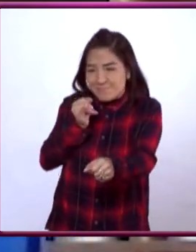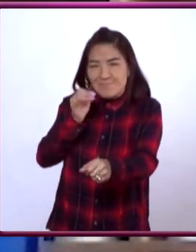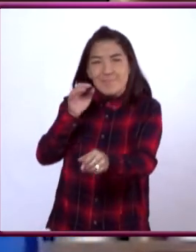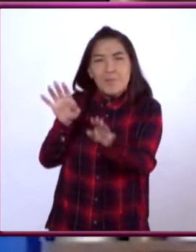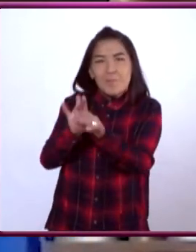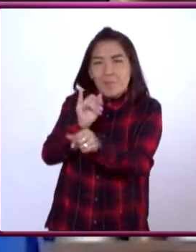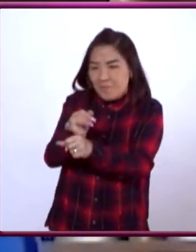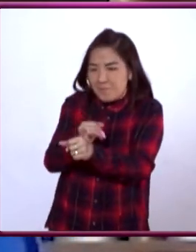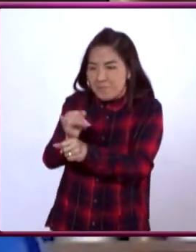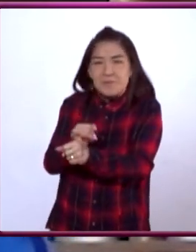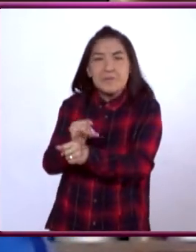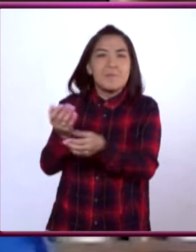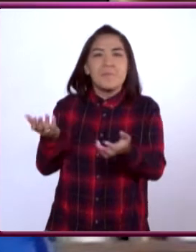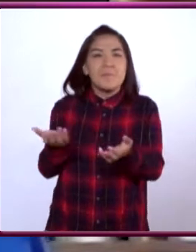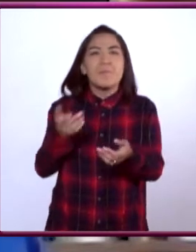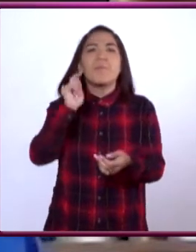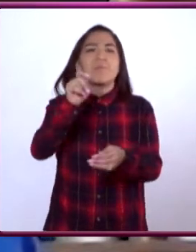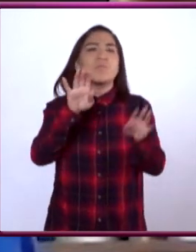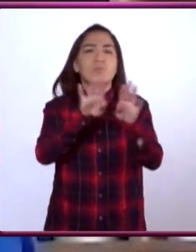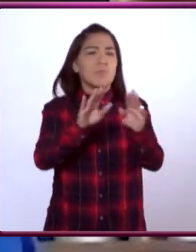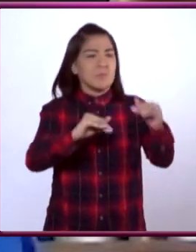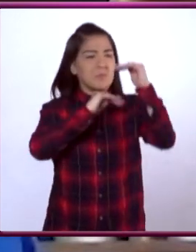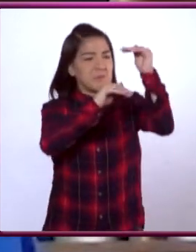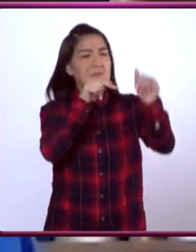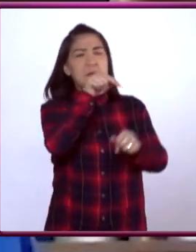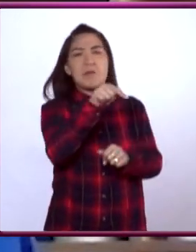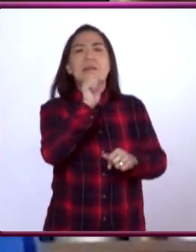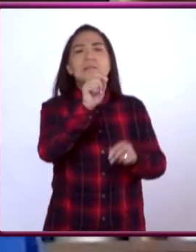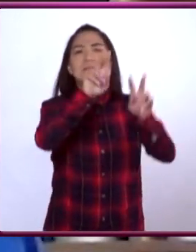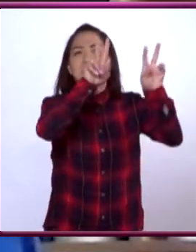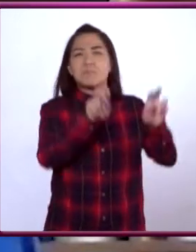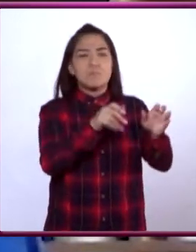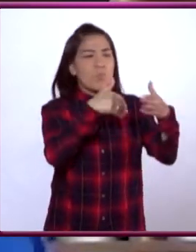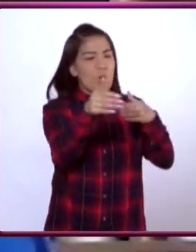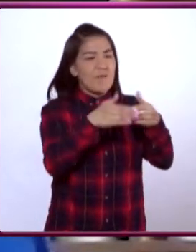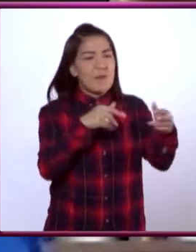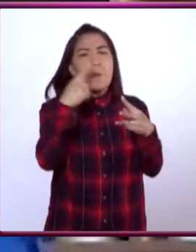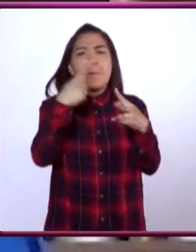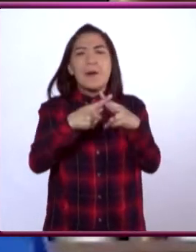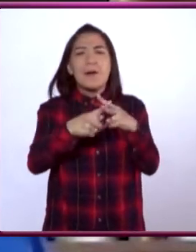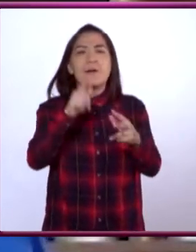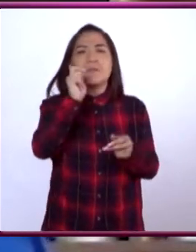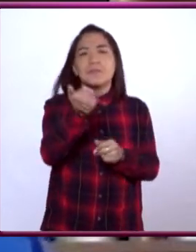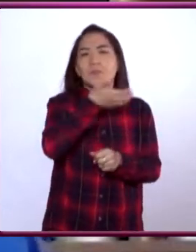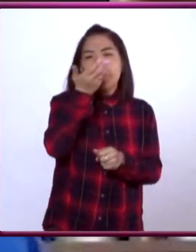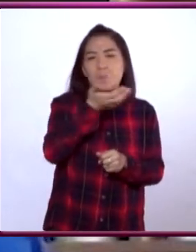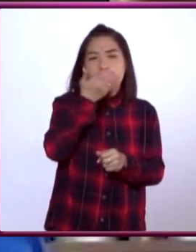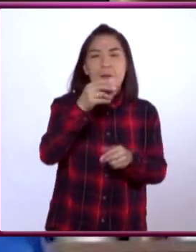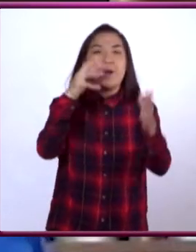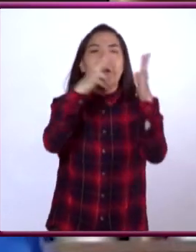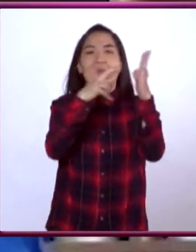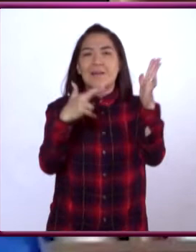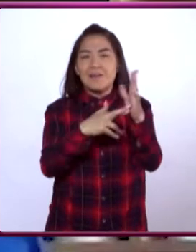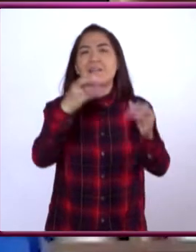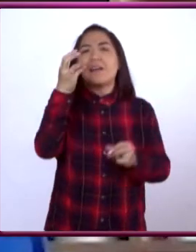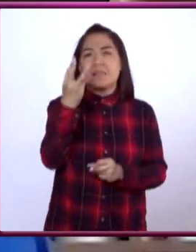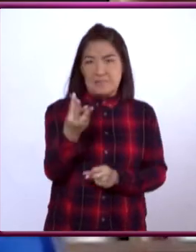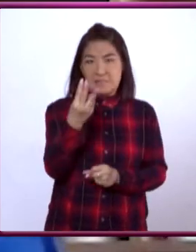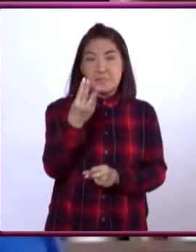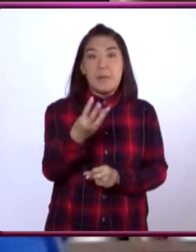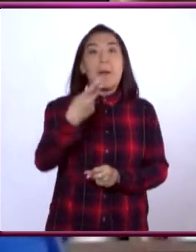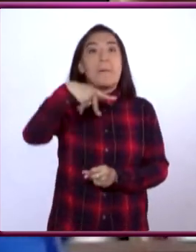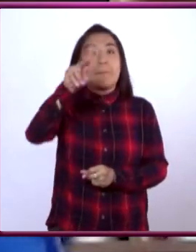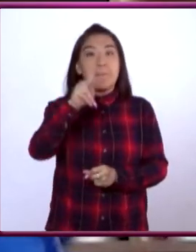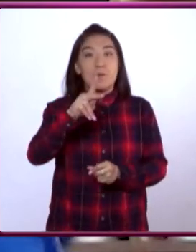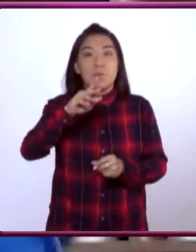el modelo estándar, que simplemente es un modelo matemático que describe todas esas partículas, de las cuales no hablé aquí hablé solo de 3,